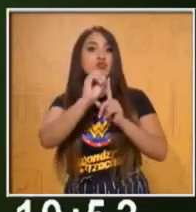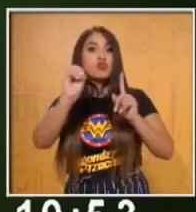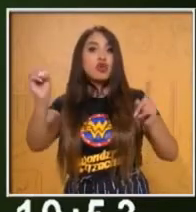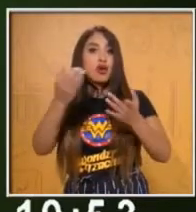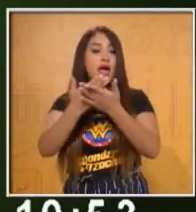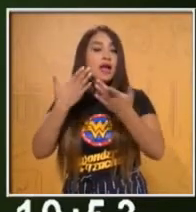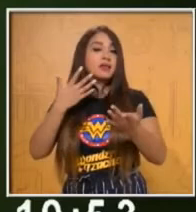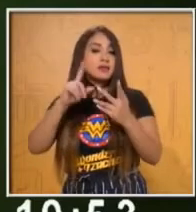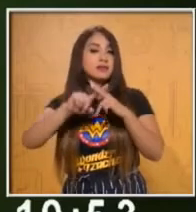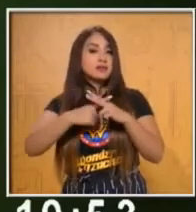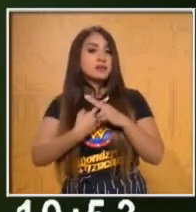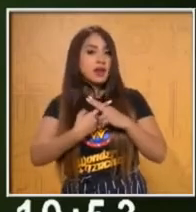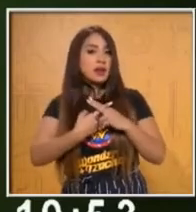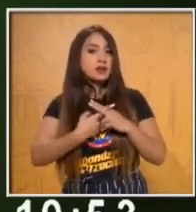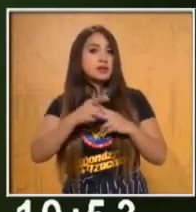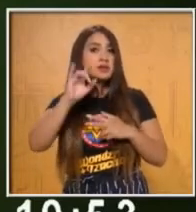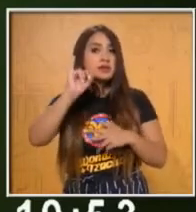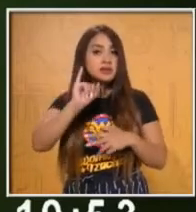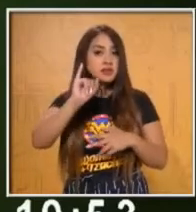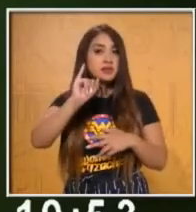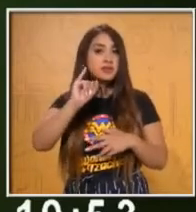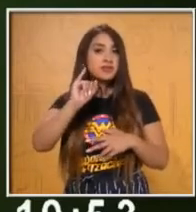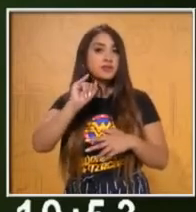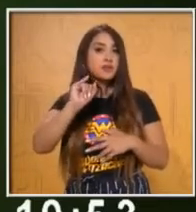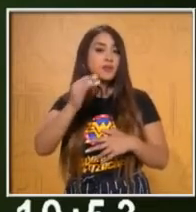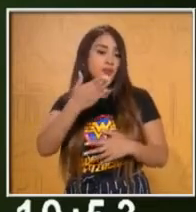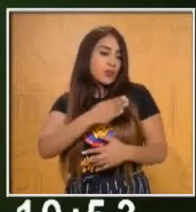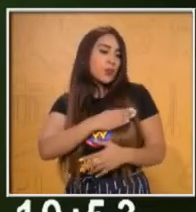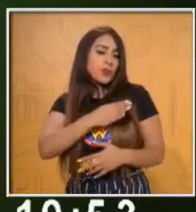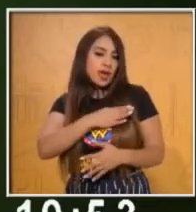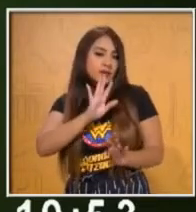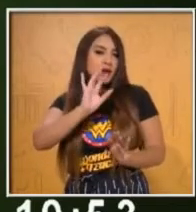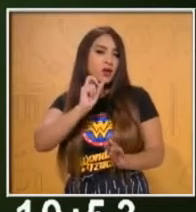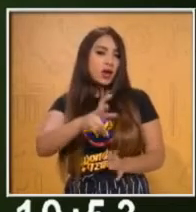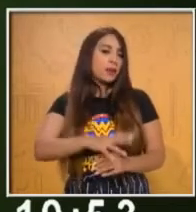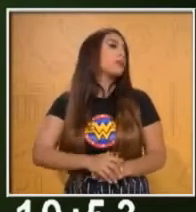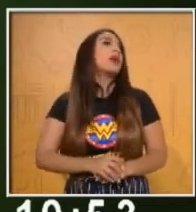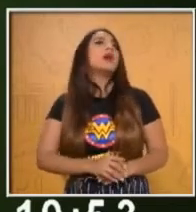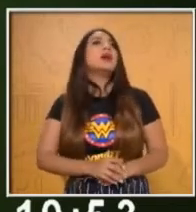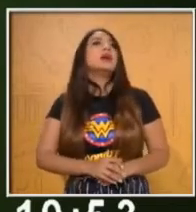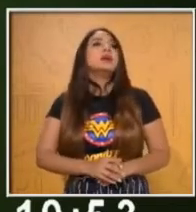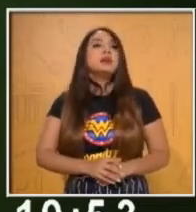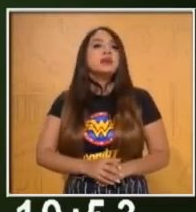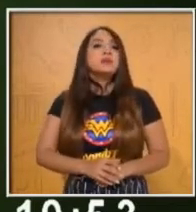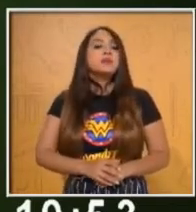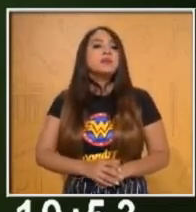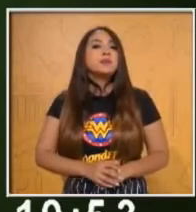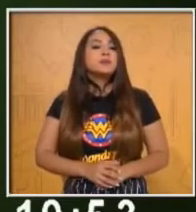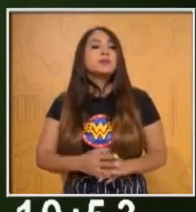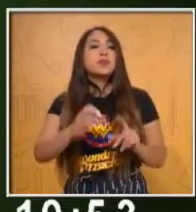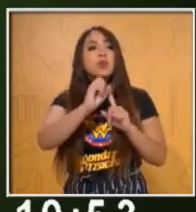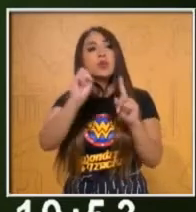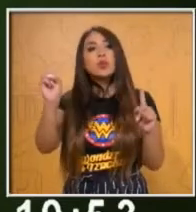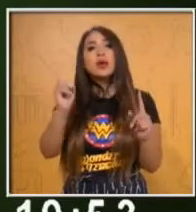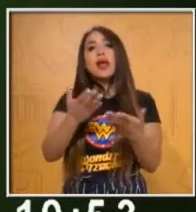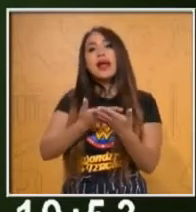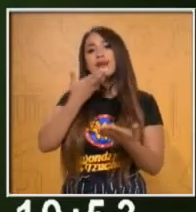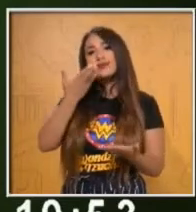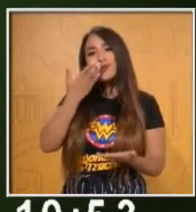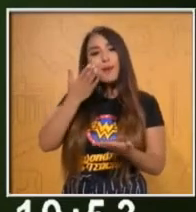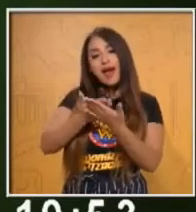en este caso pues es un juego tradicional y ahí viene representado el diálogo. Pero en el guión